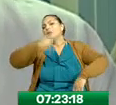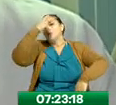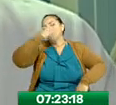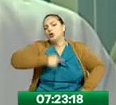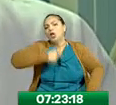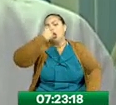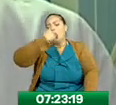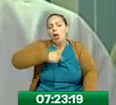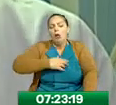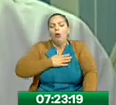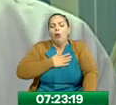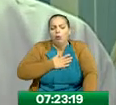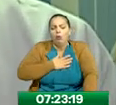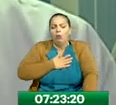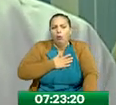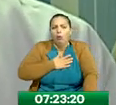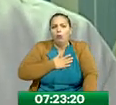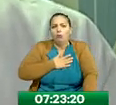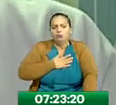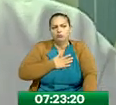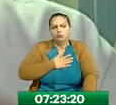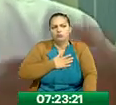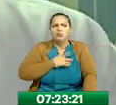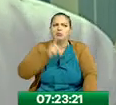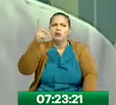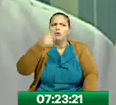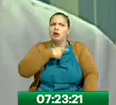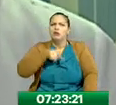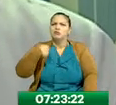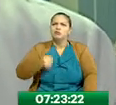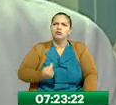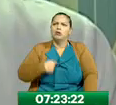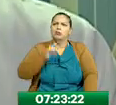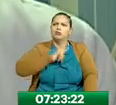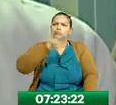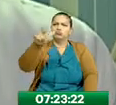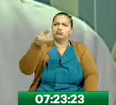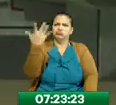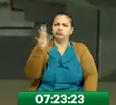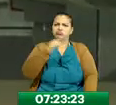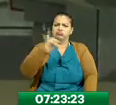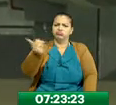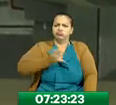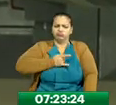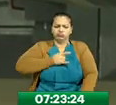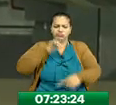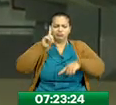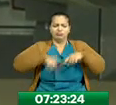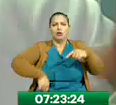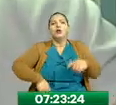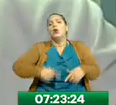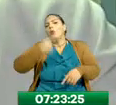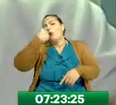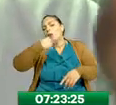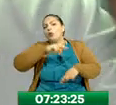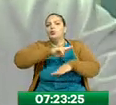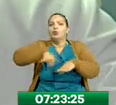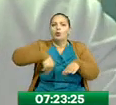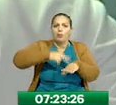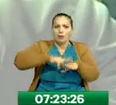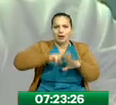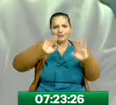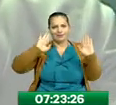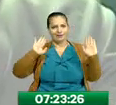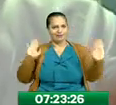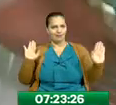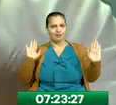estado en ese lugar de origen en China, se hace otros estudios para analizar influenza. En el caso confirmado es cuando ya tengas signos y síntomas, el lugar de